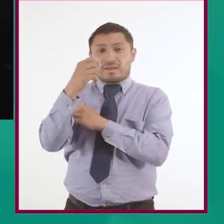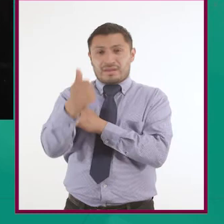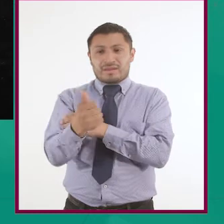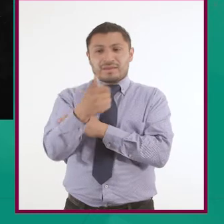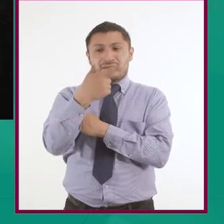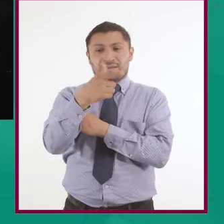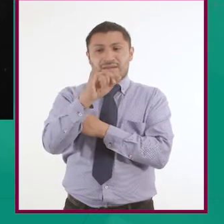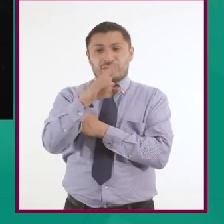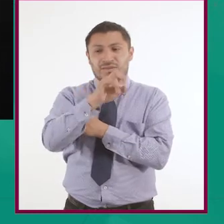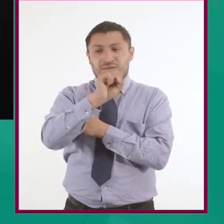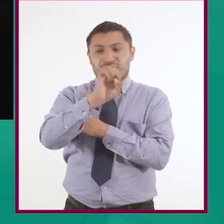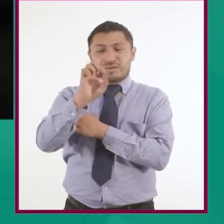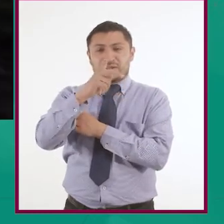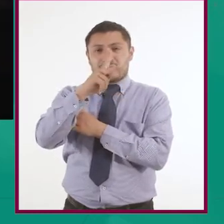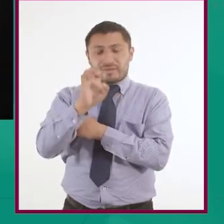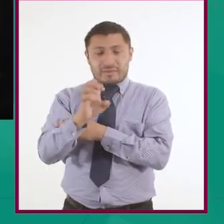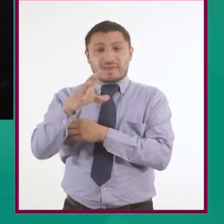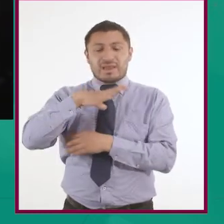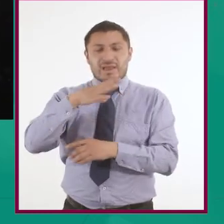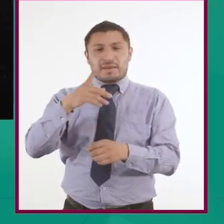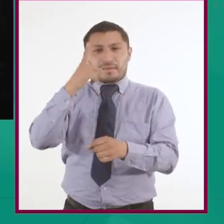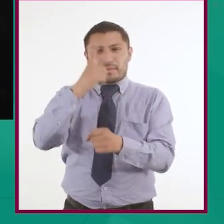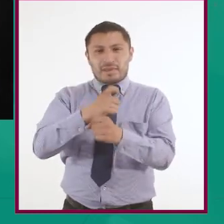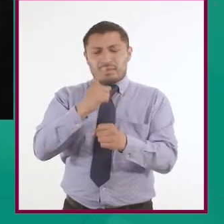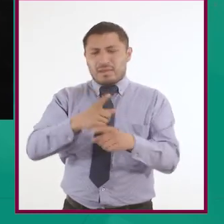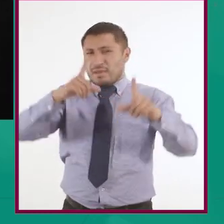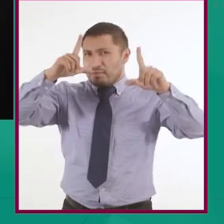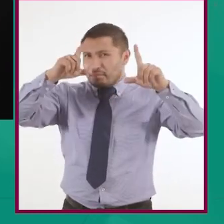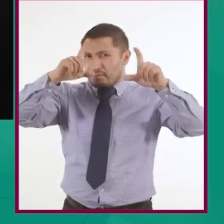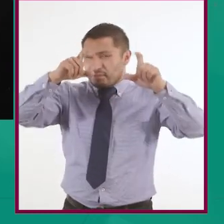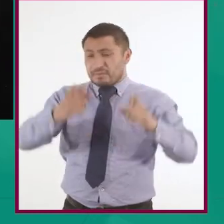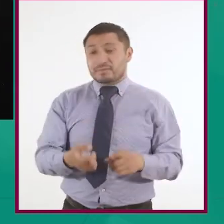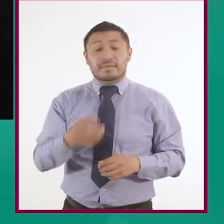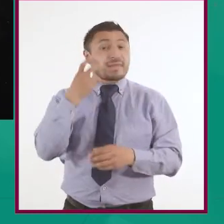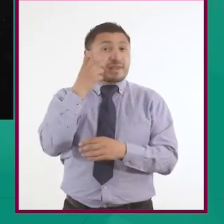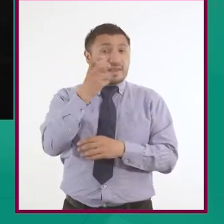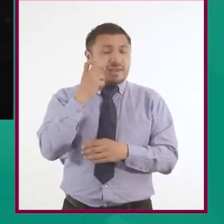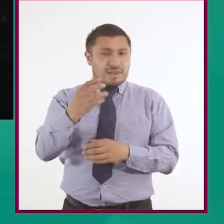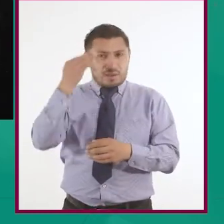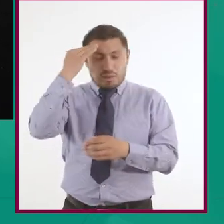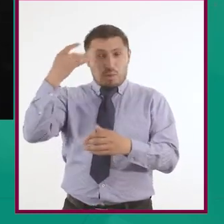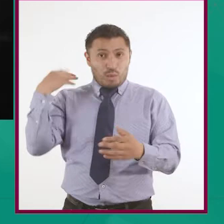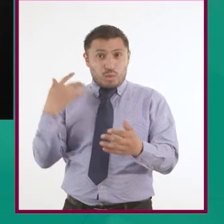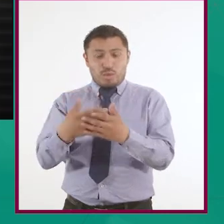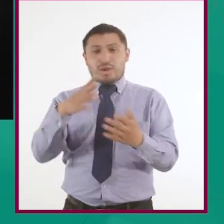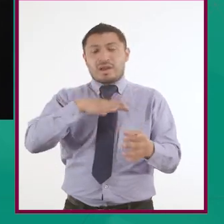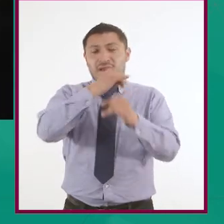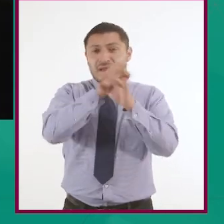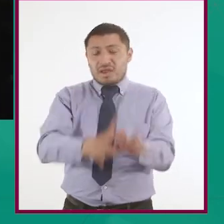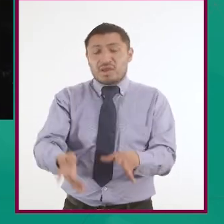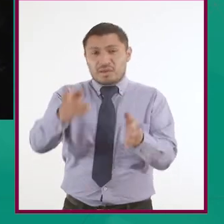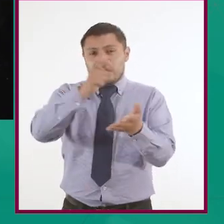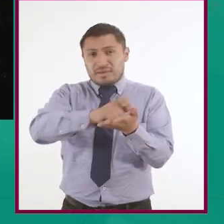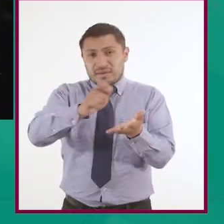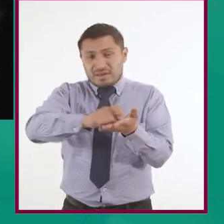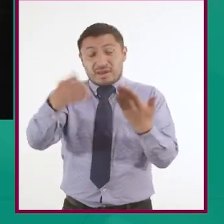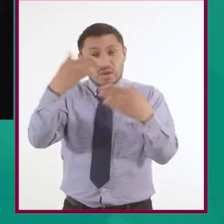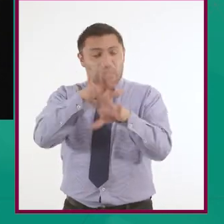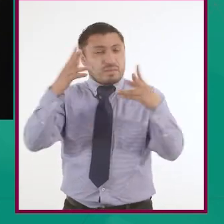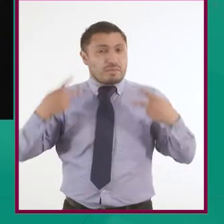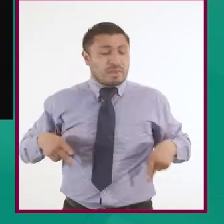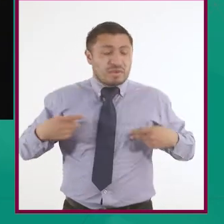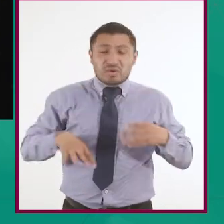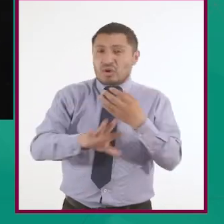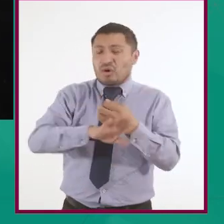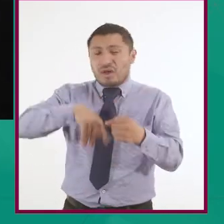Joseph Nicephore-Niepce consiguió tomar la primera fotografía. Desde entonces se ha registrado información sobre las personas,